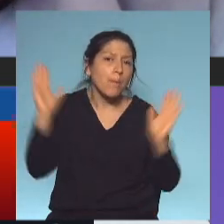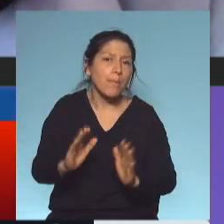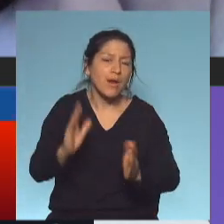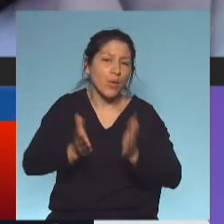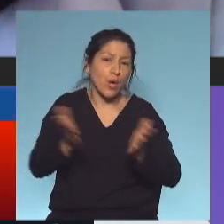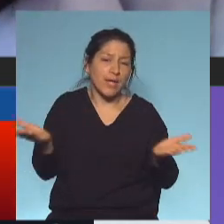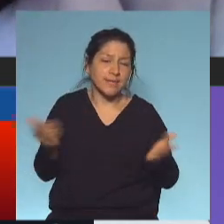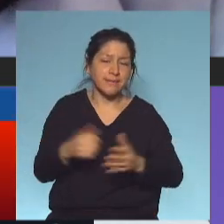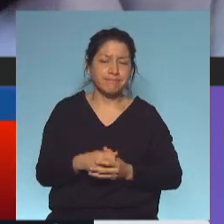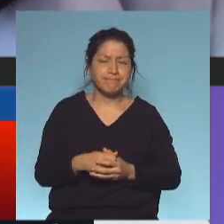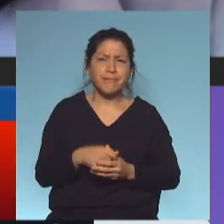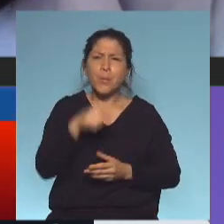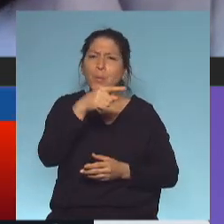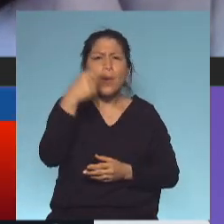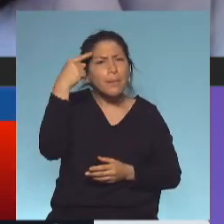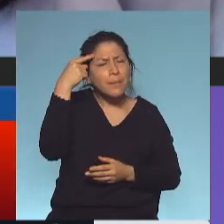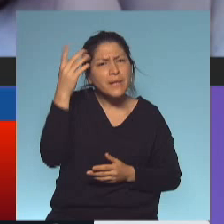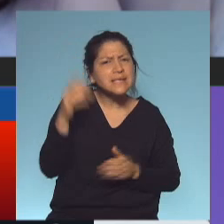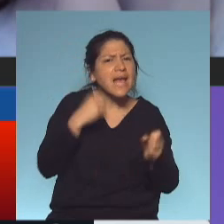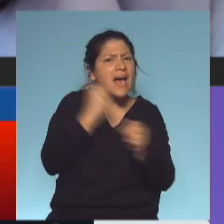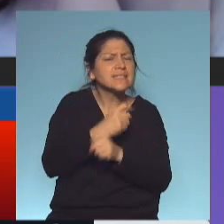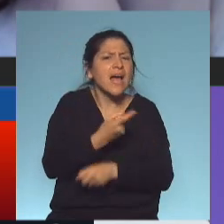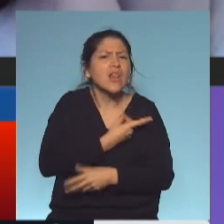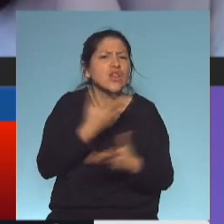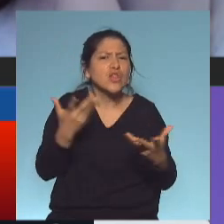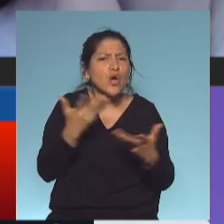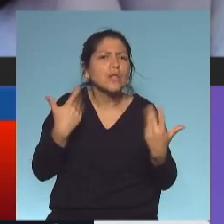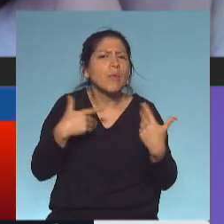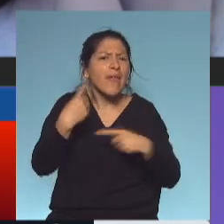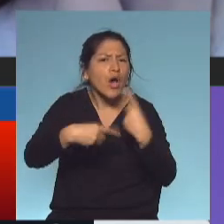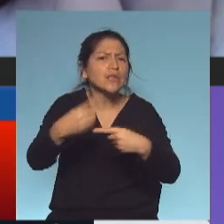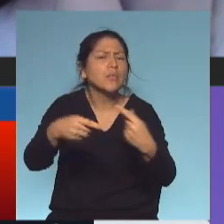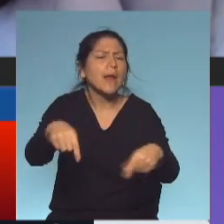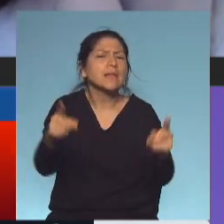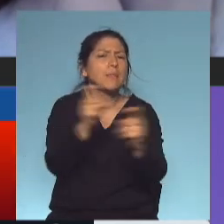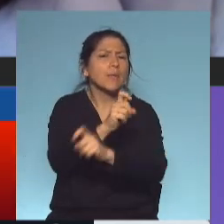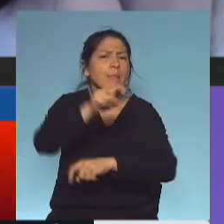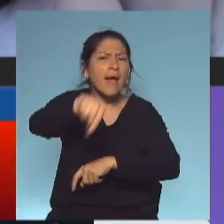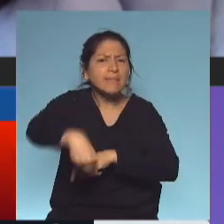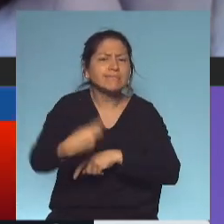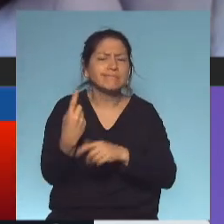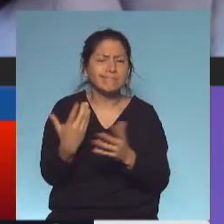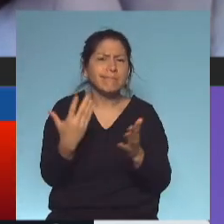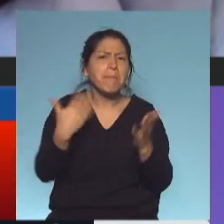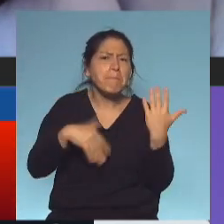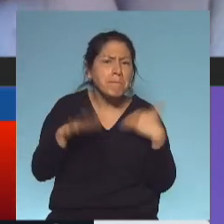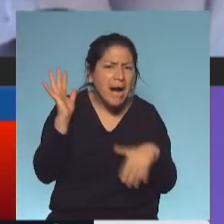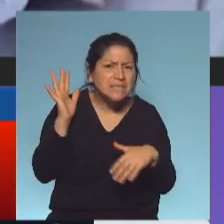¿hasta dónde crees que puede llegar algo que vos mencionaste recién y que pareciera ser uno de los efectos quizás